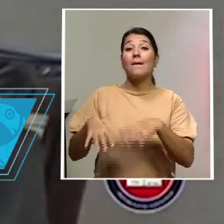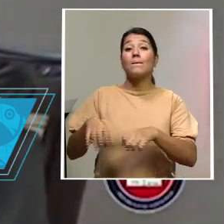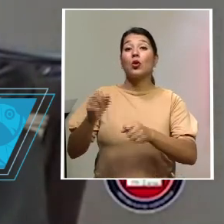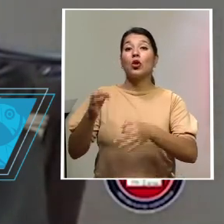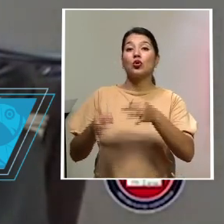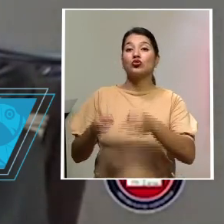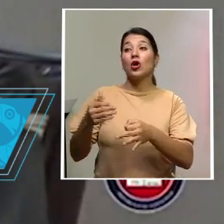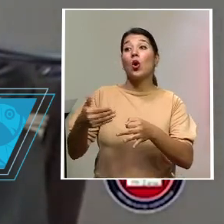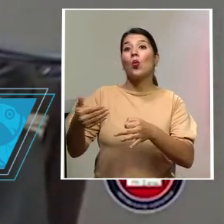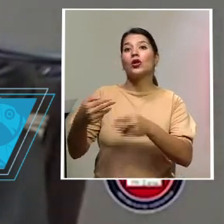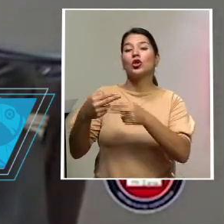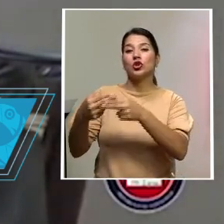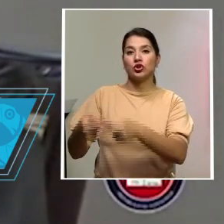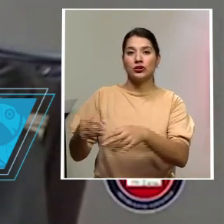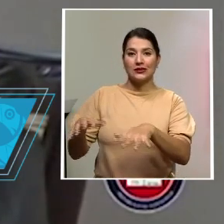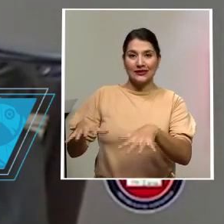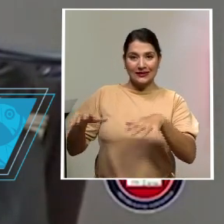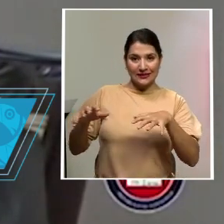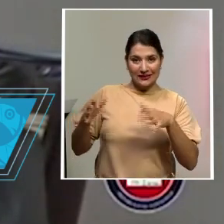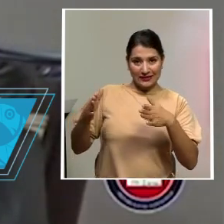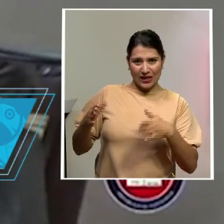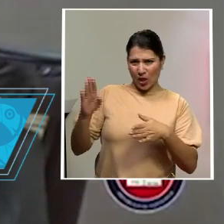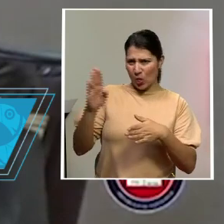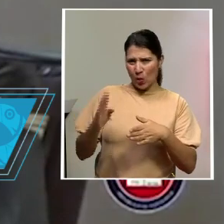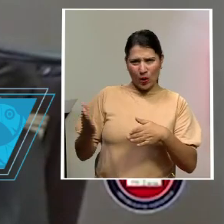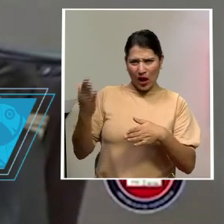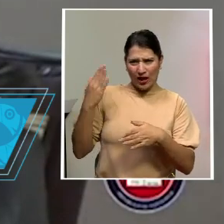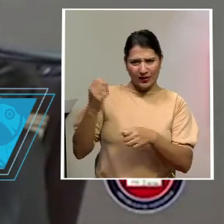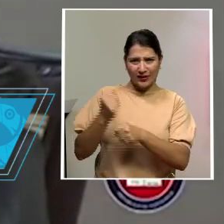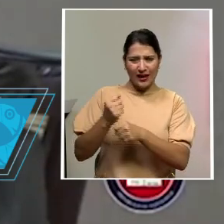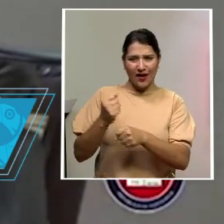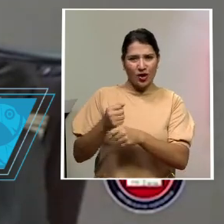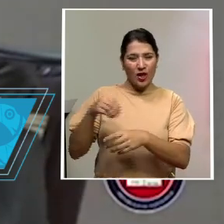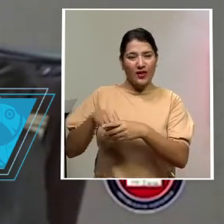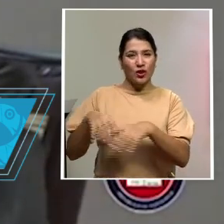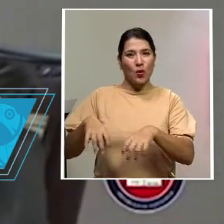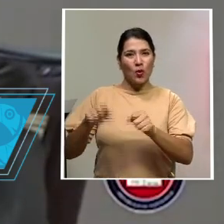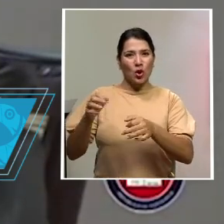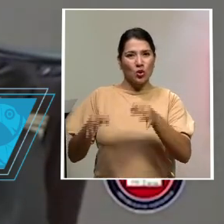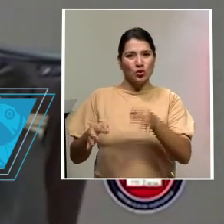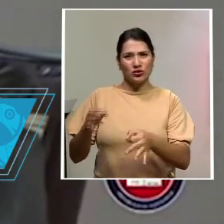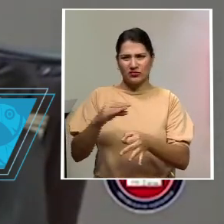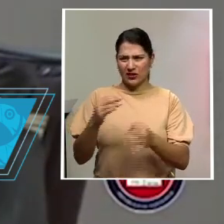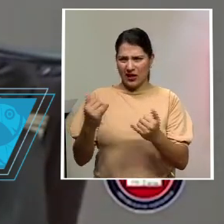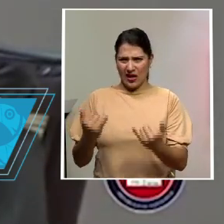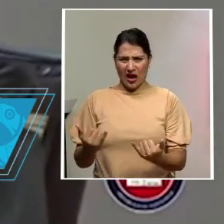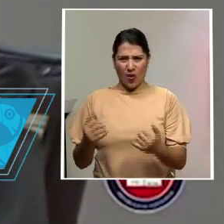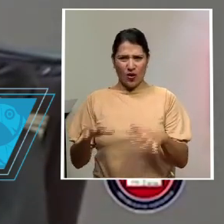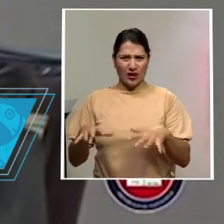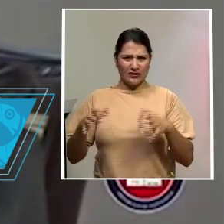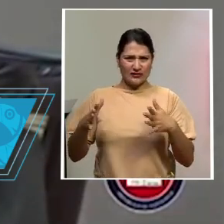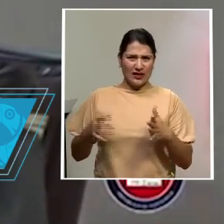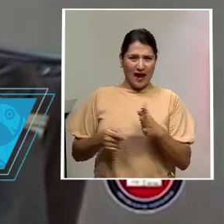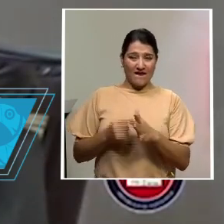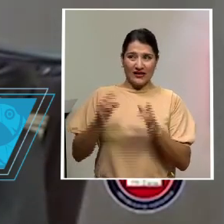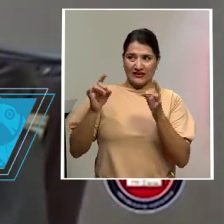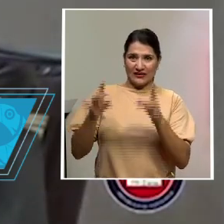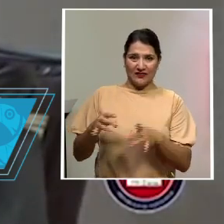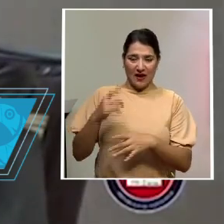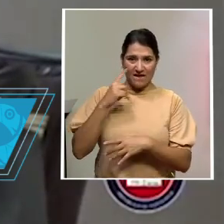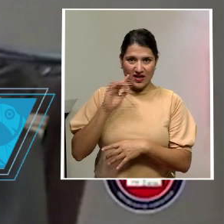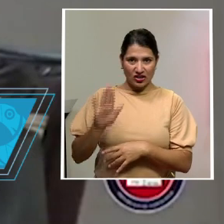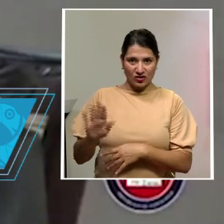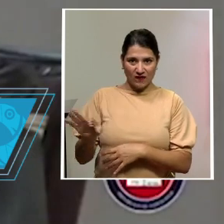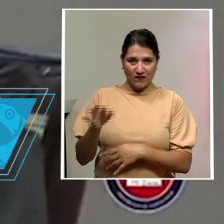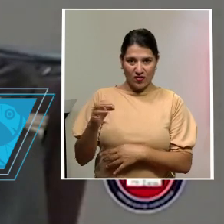nombraron magistrada. Nunca había trabajado para el Poder Judicial y hoy la tenemos de magistrada, y a veces es terrible ver sus intervenciones donde